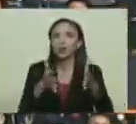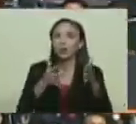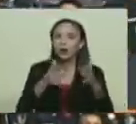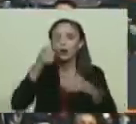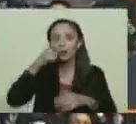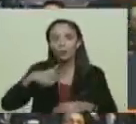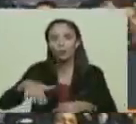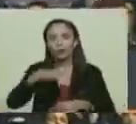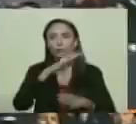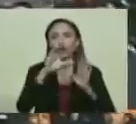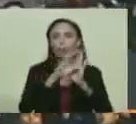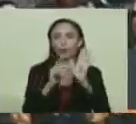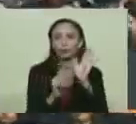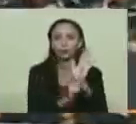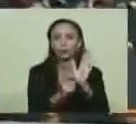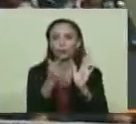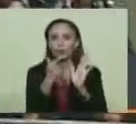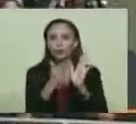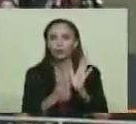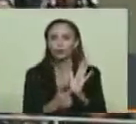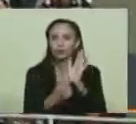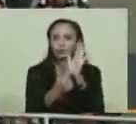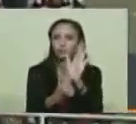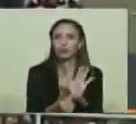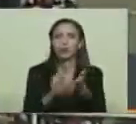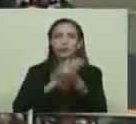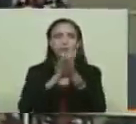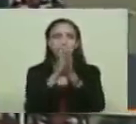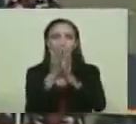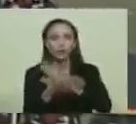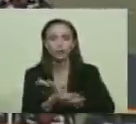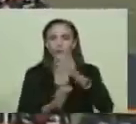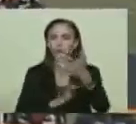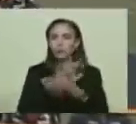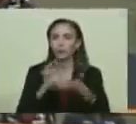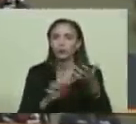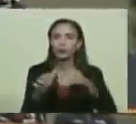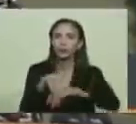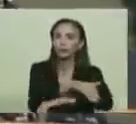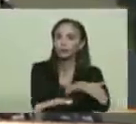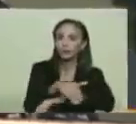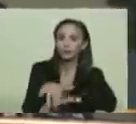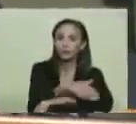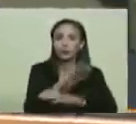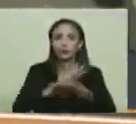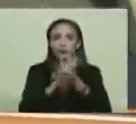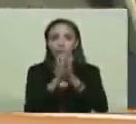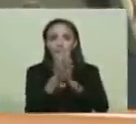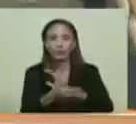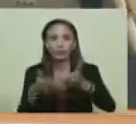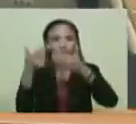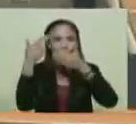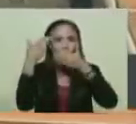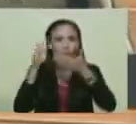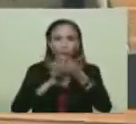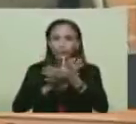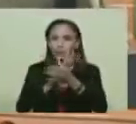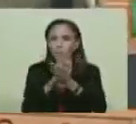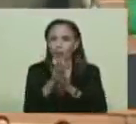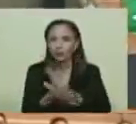la Constitución. ¡Derrotamos a los guarimberos! ¡Derrotamos a los terroristas!